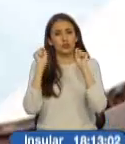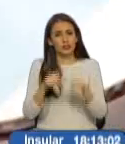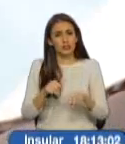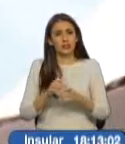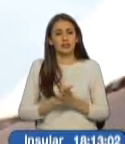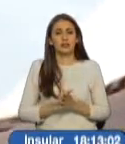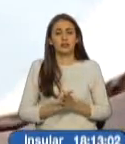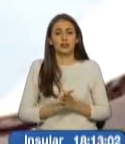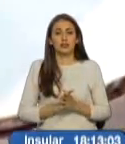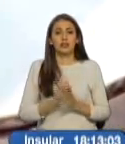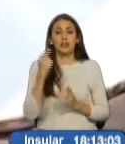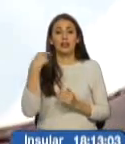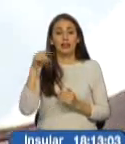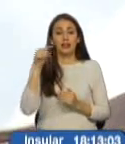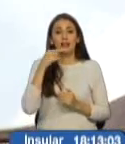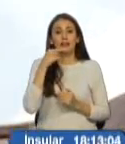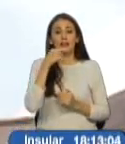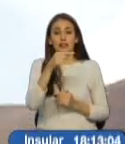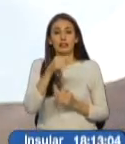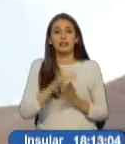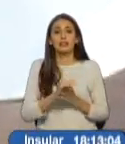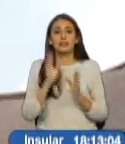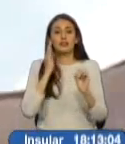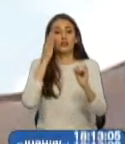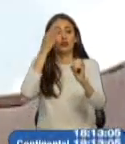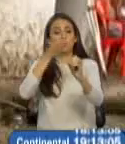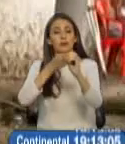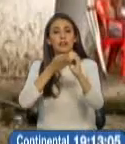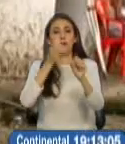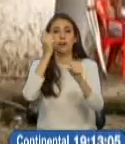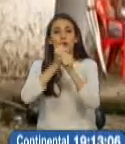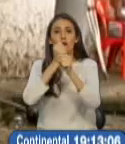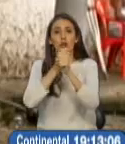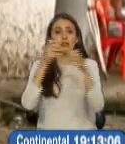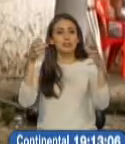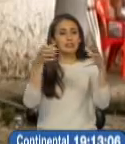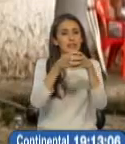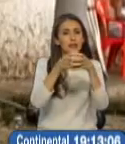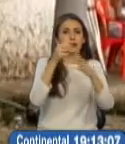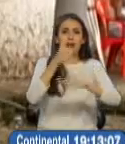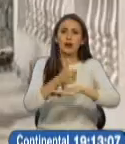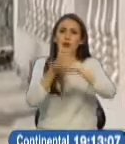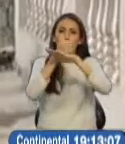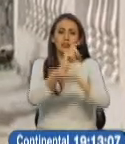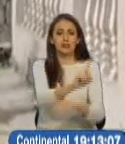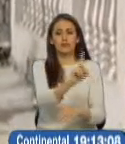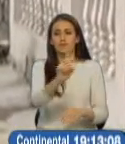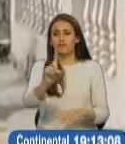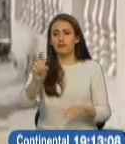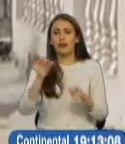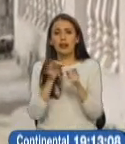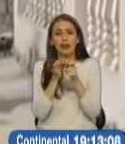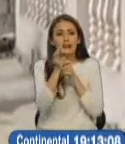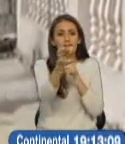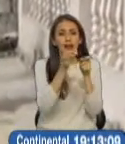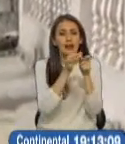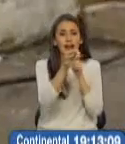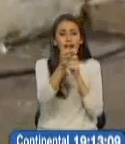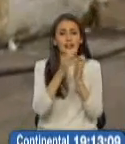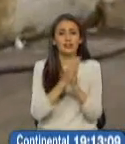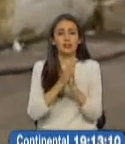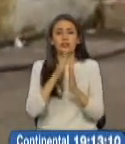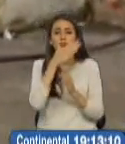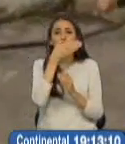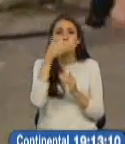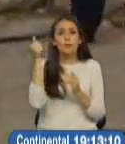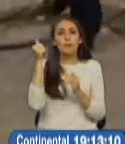gestión. Ceballos manifestó que su objetivo es trabajar en conjunto con las autoridades de cada uno de los cantones con el fin de